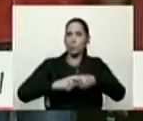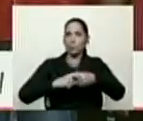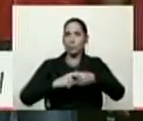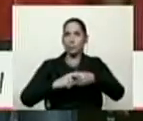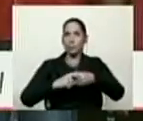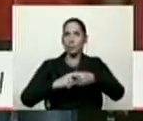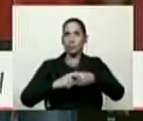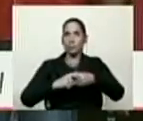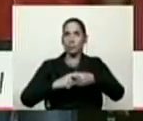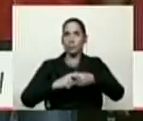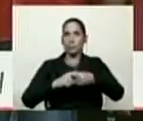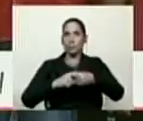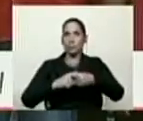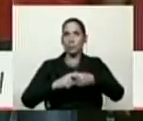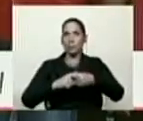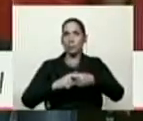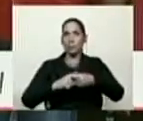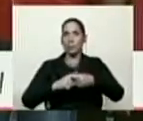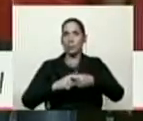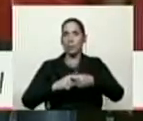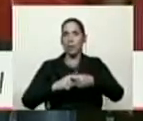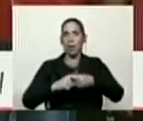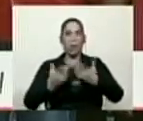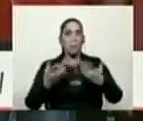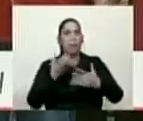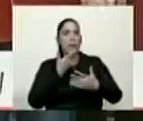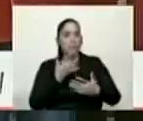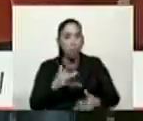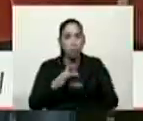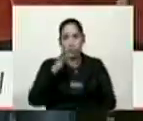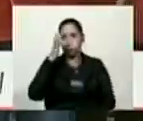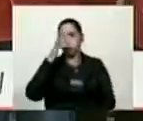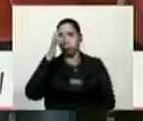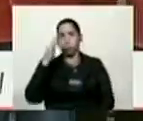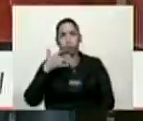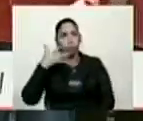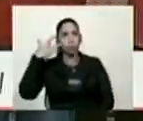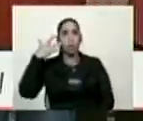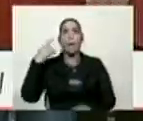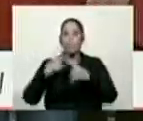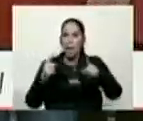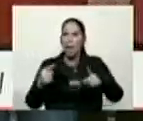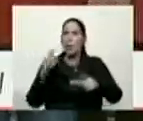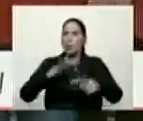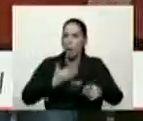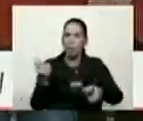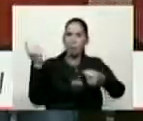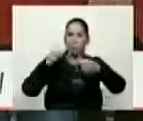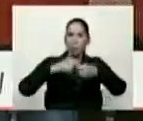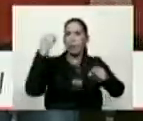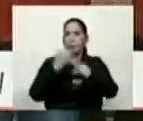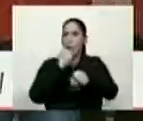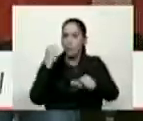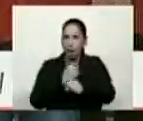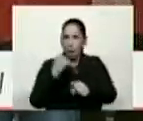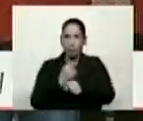Súmese sin ánimo de protagonismo, súmese con ánimo de trabajar, de trabajar, de